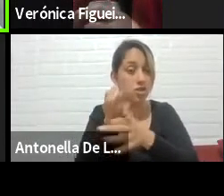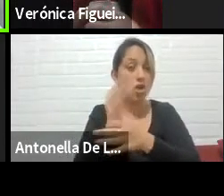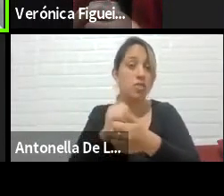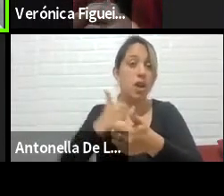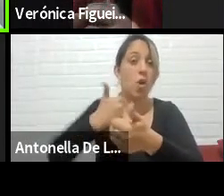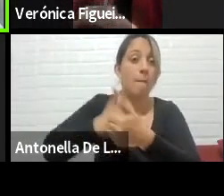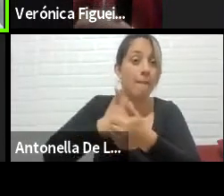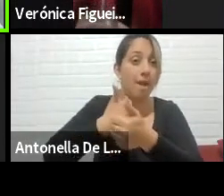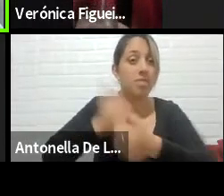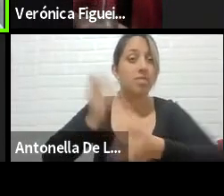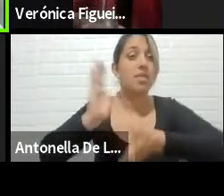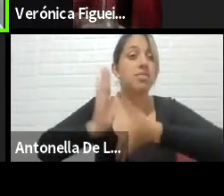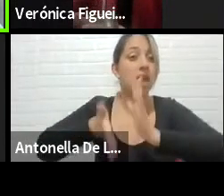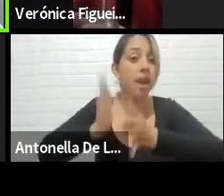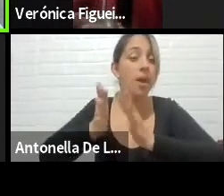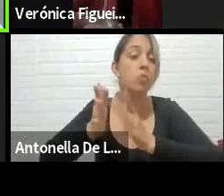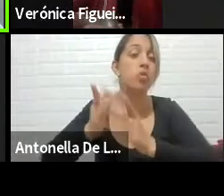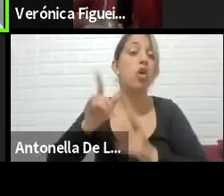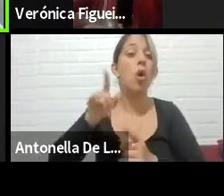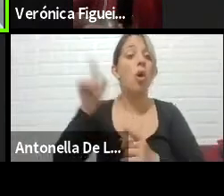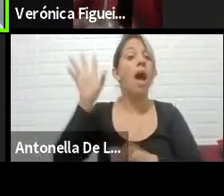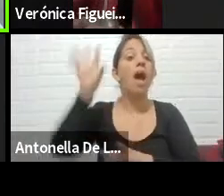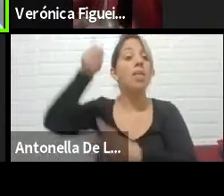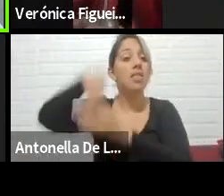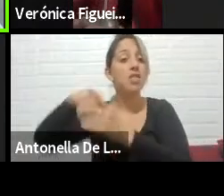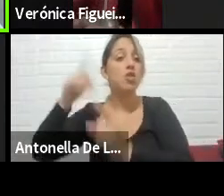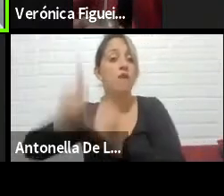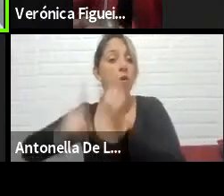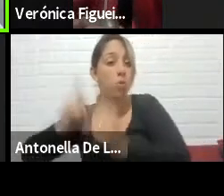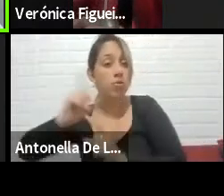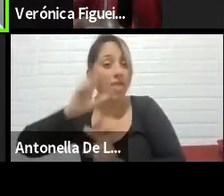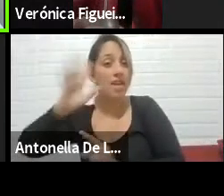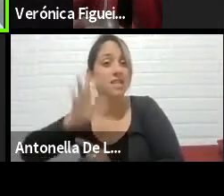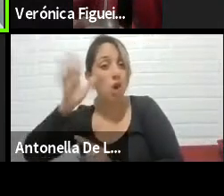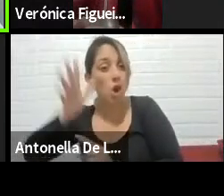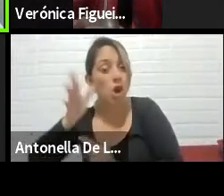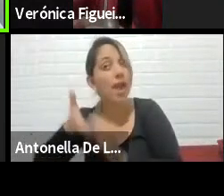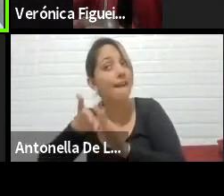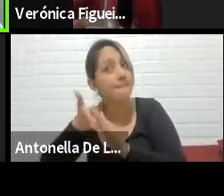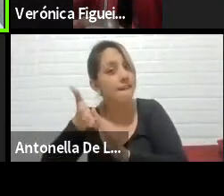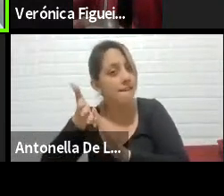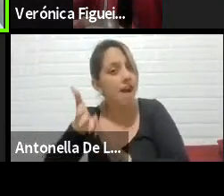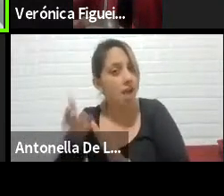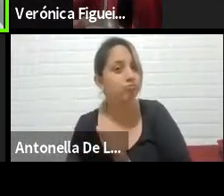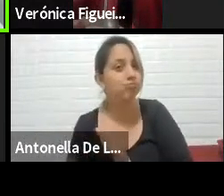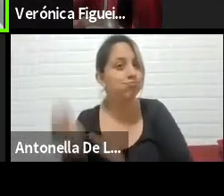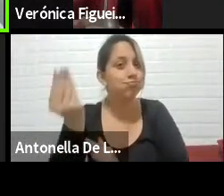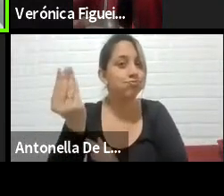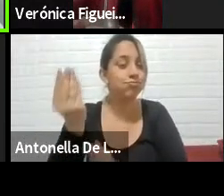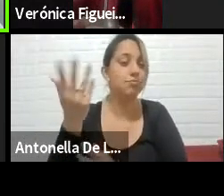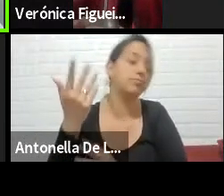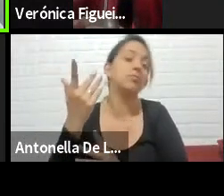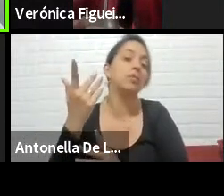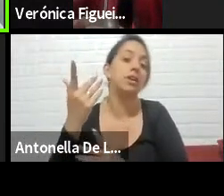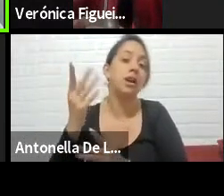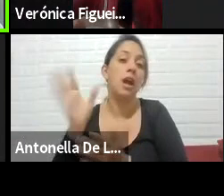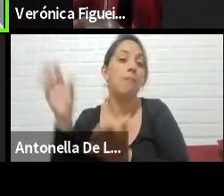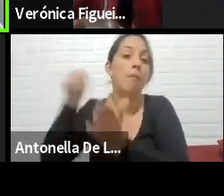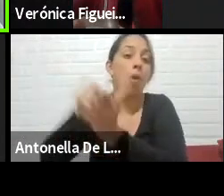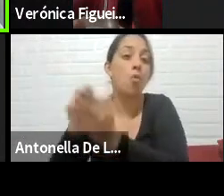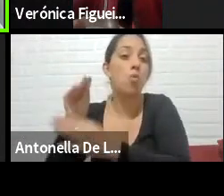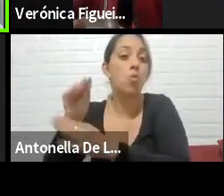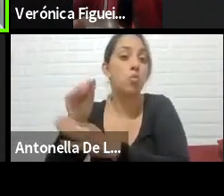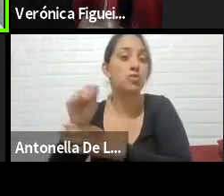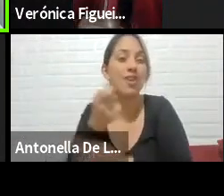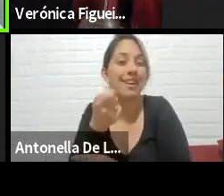terapéutico en la Facultad de Psicología está en proceso de implementación, se acaba de abrir